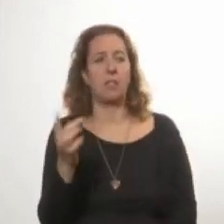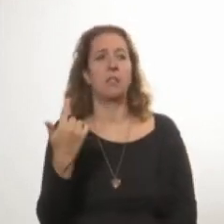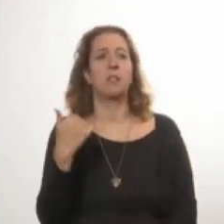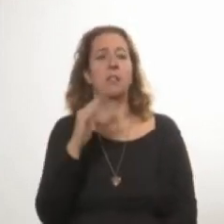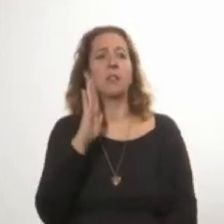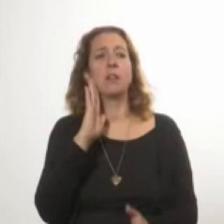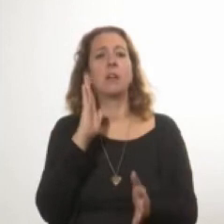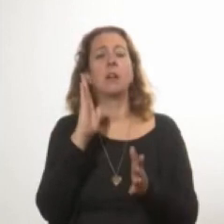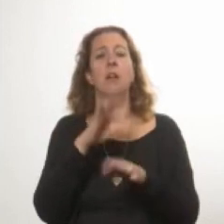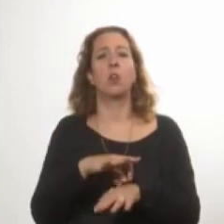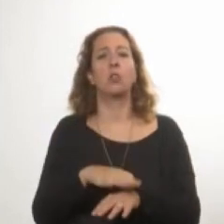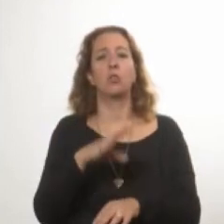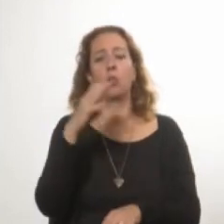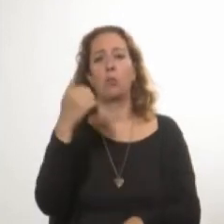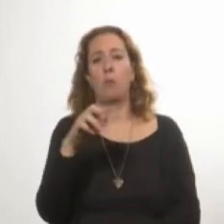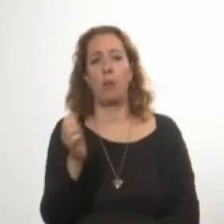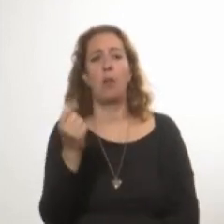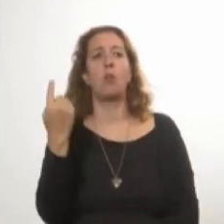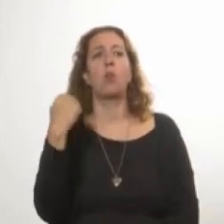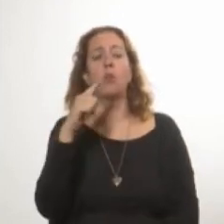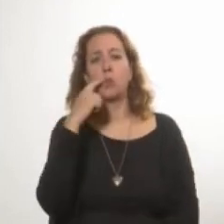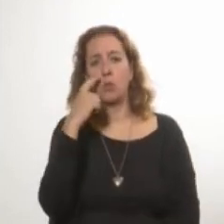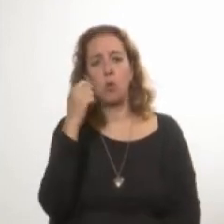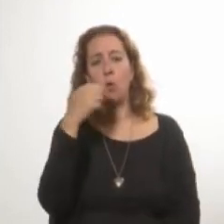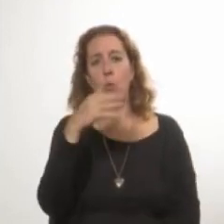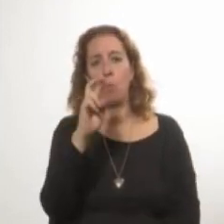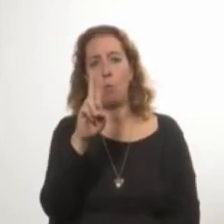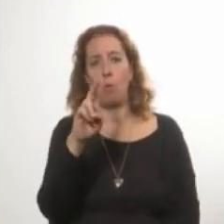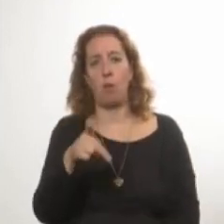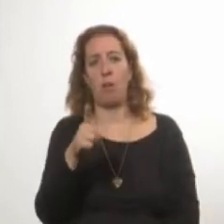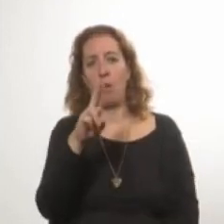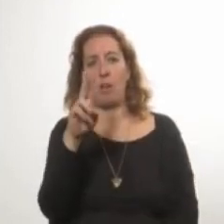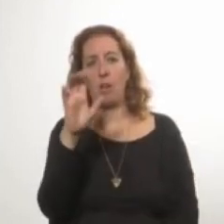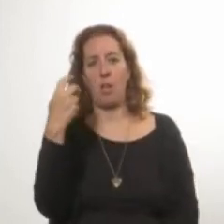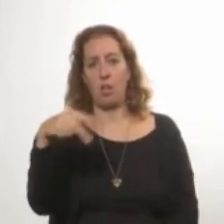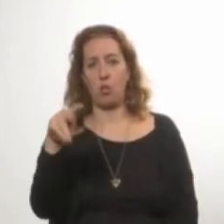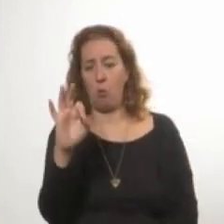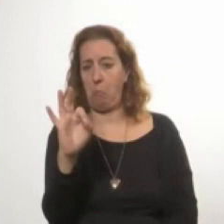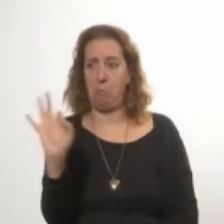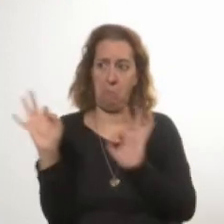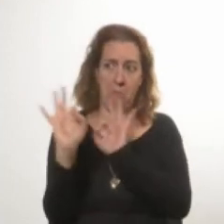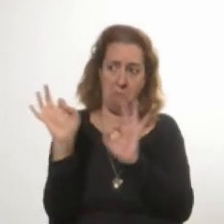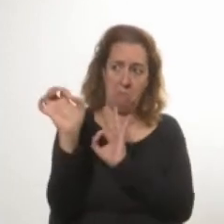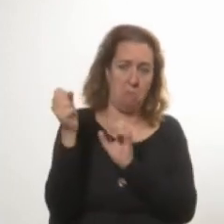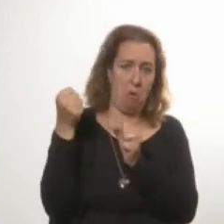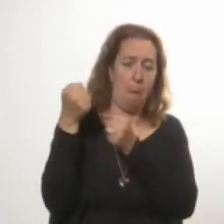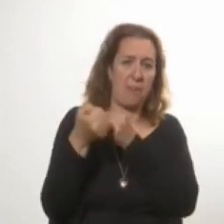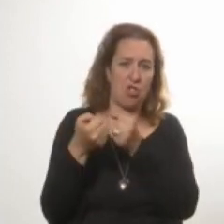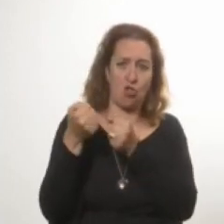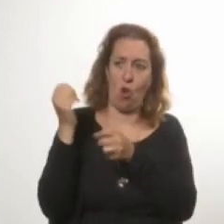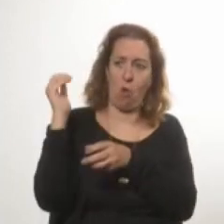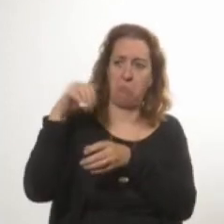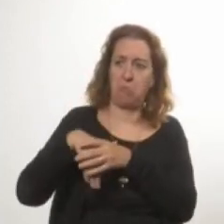doctor Morató Manaro, el señor Burgueño. Ninguno de ellos era ni represor, ni integrante